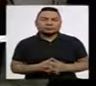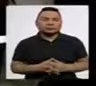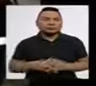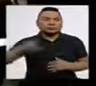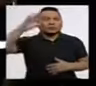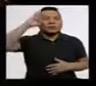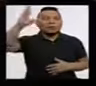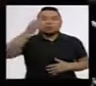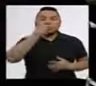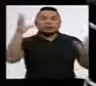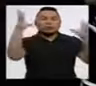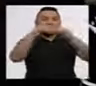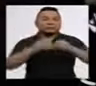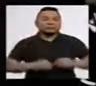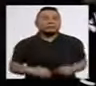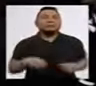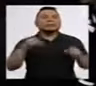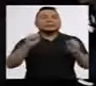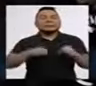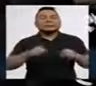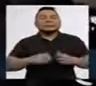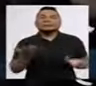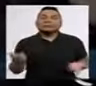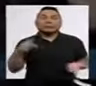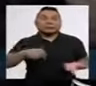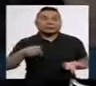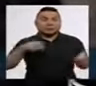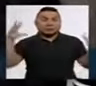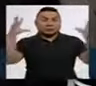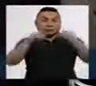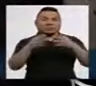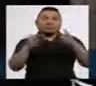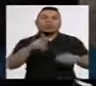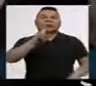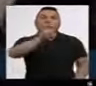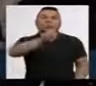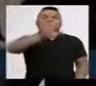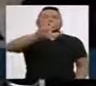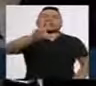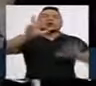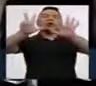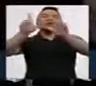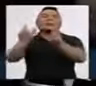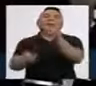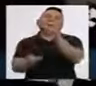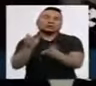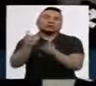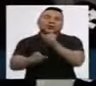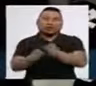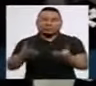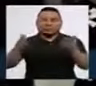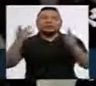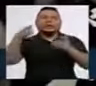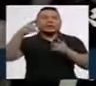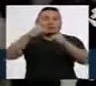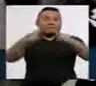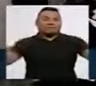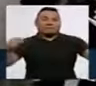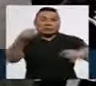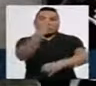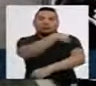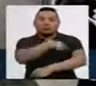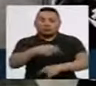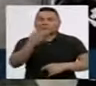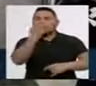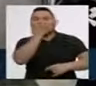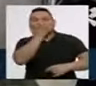Muy buenas noches, compañeros. El balance a esta hora de la noche es que se han dado 138 atenciones a través de las diversas carpas de los diversos brigadistas que